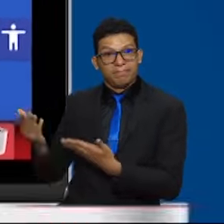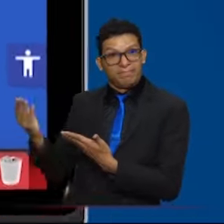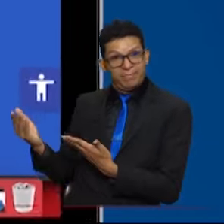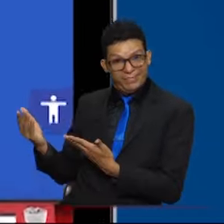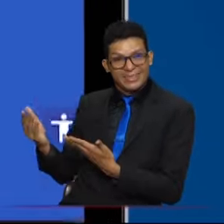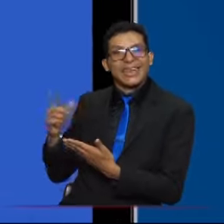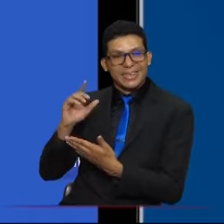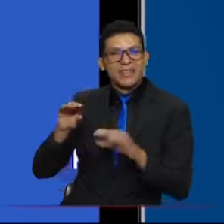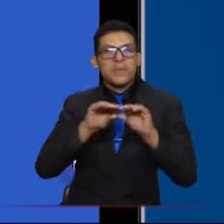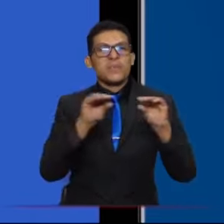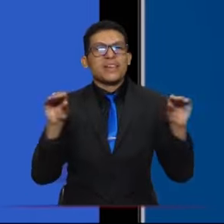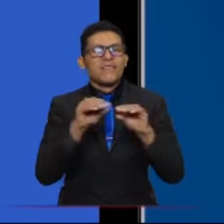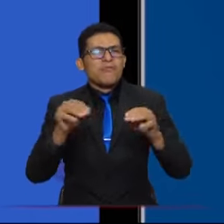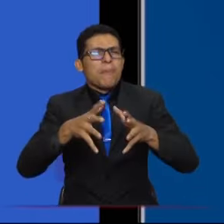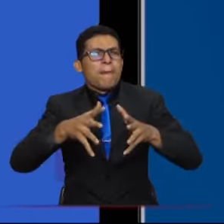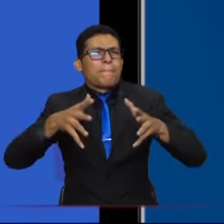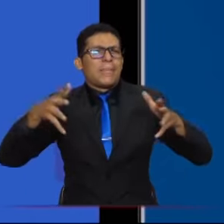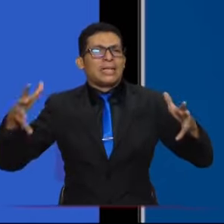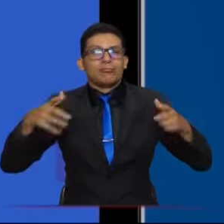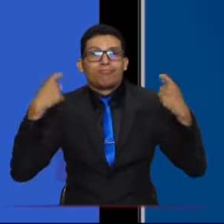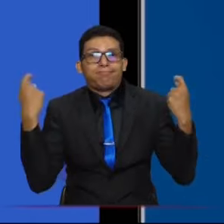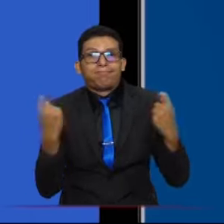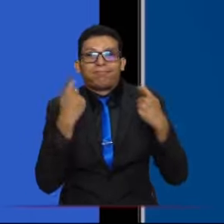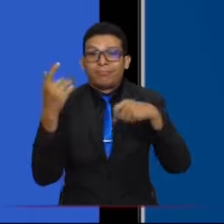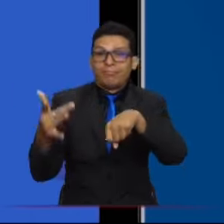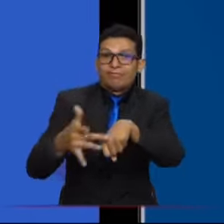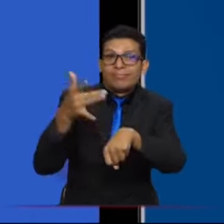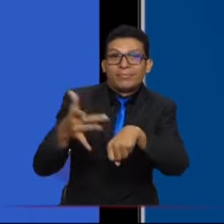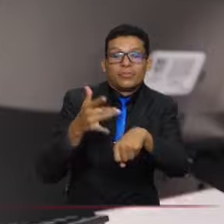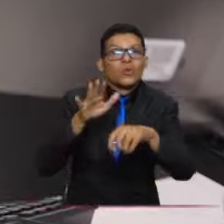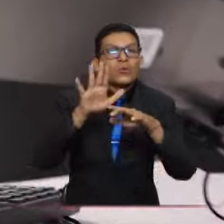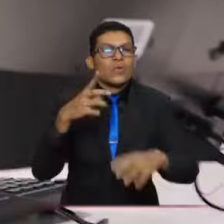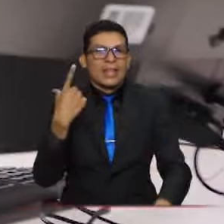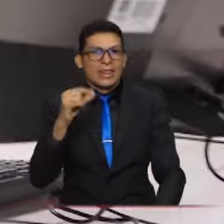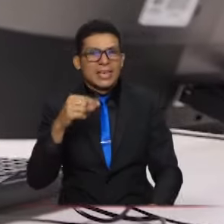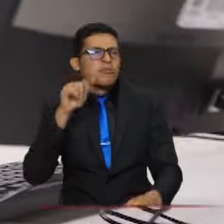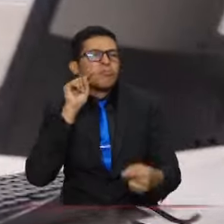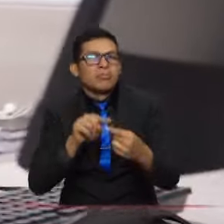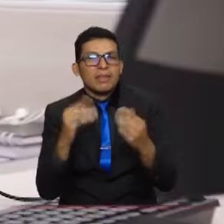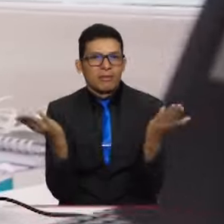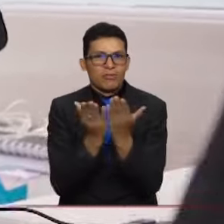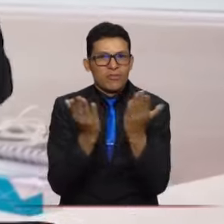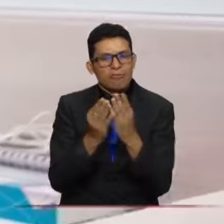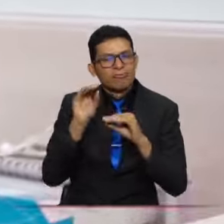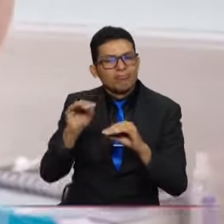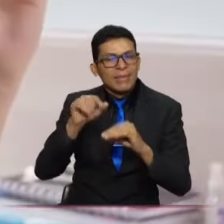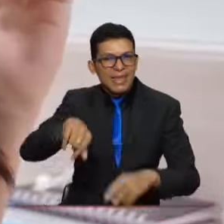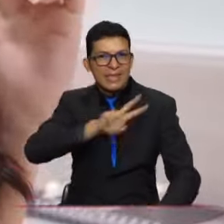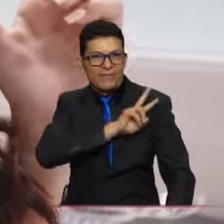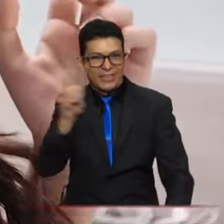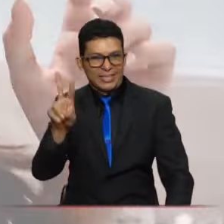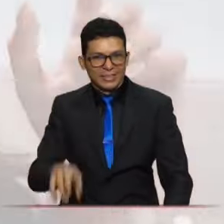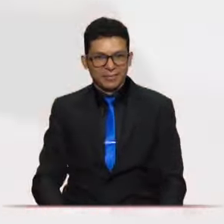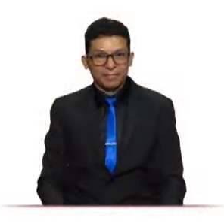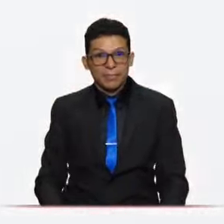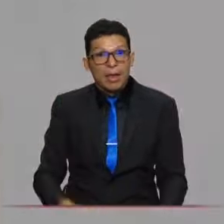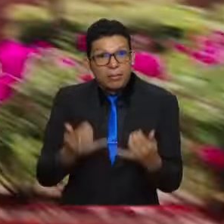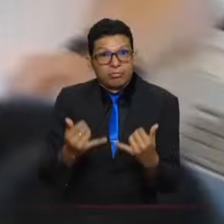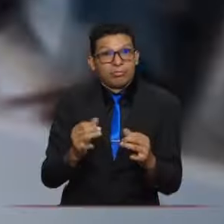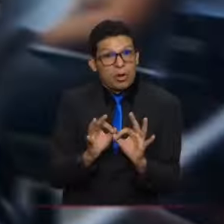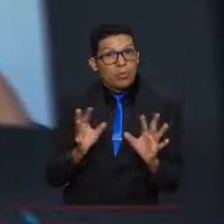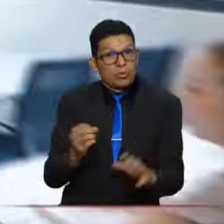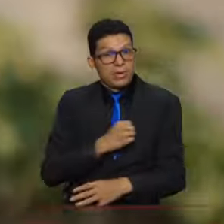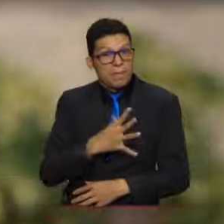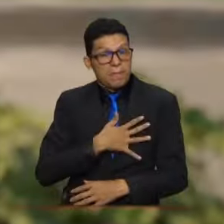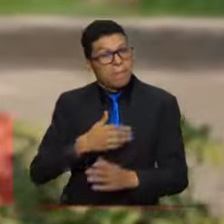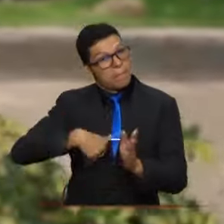Digicampus es la plataforma más grande para promocionar y gestionar la infraestructura digital para la educación y la formación en el Valle del Cauca, ahora con más